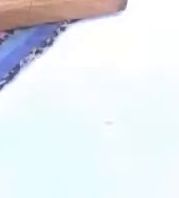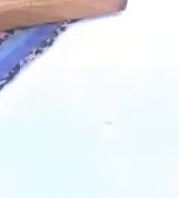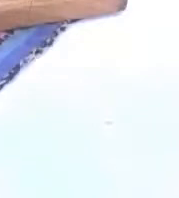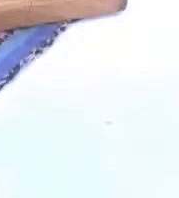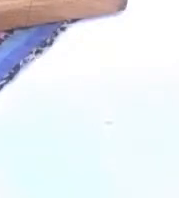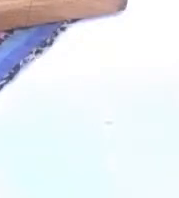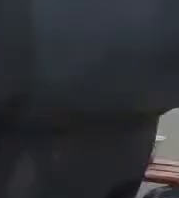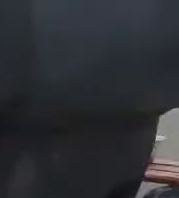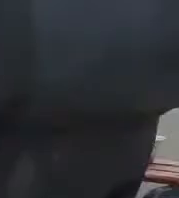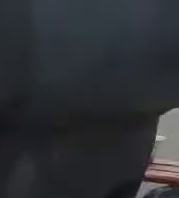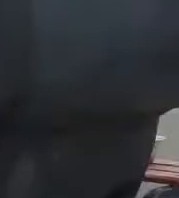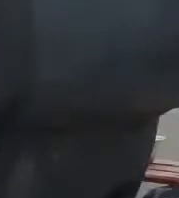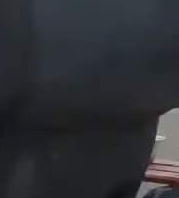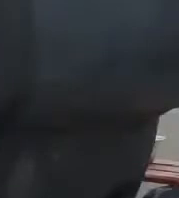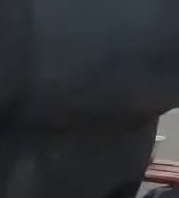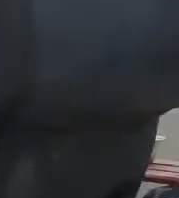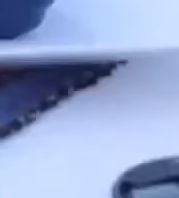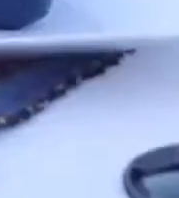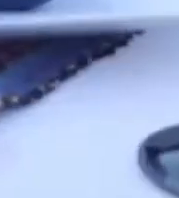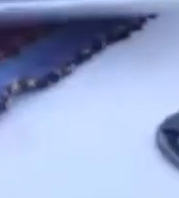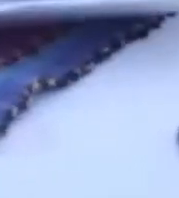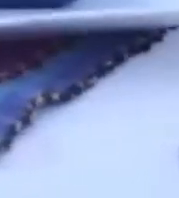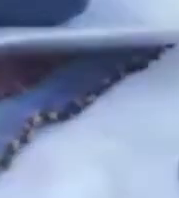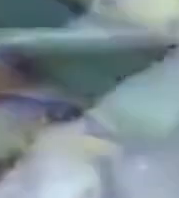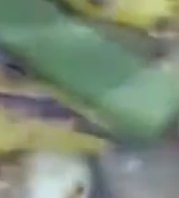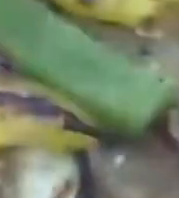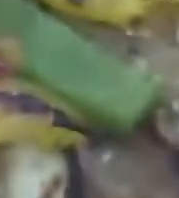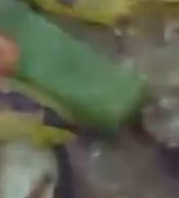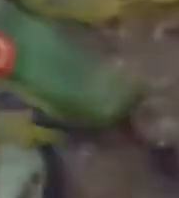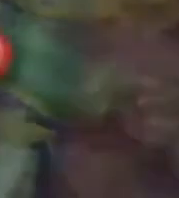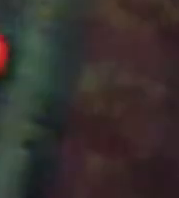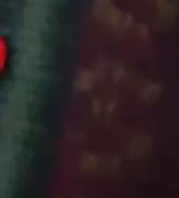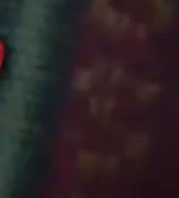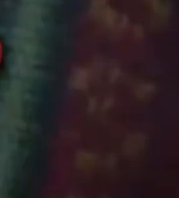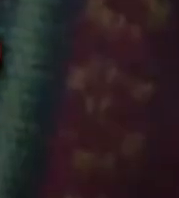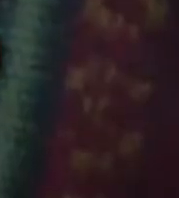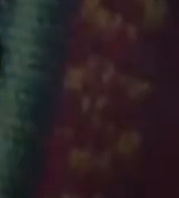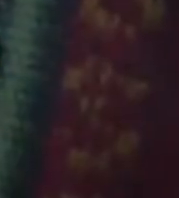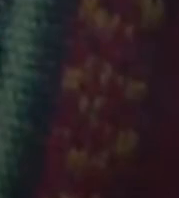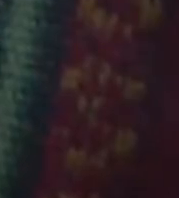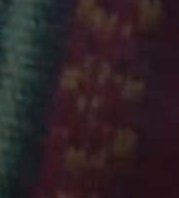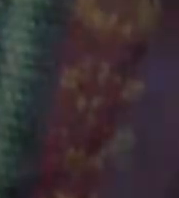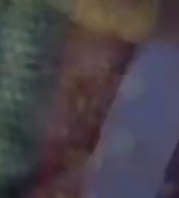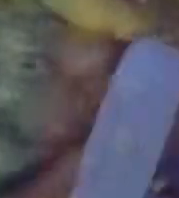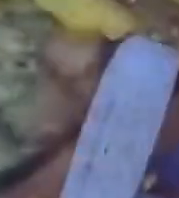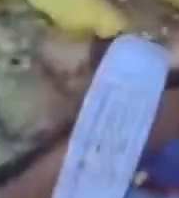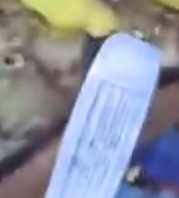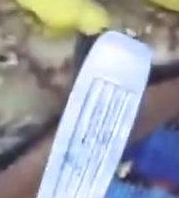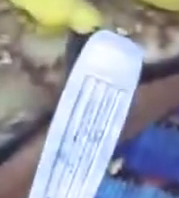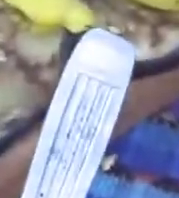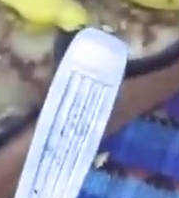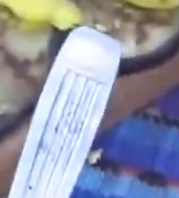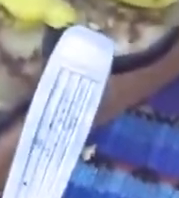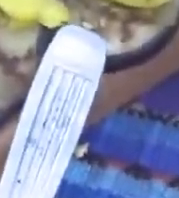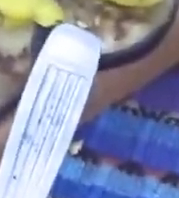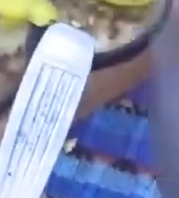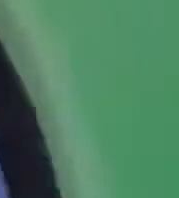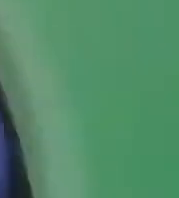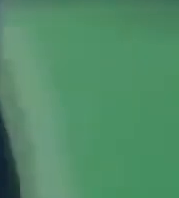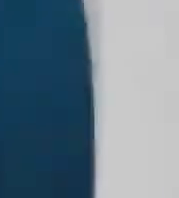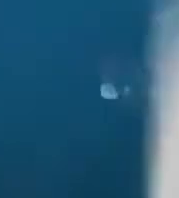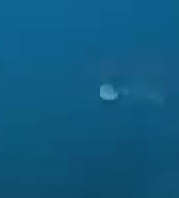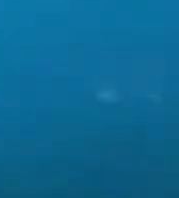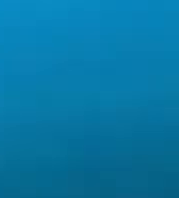buen provecho, esperando que haya sido de su agrado. El Chef Sin Fronteras, este sábado a las 18 horas,